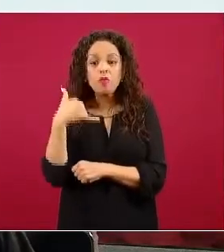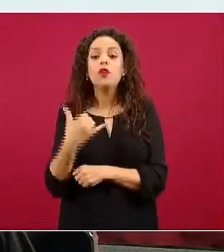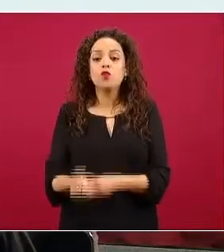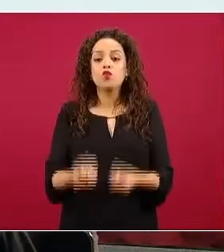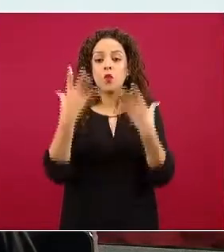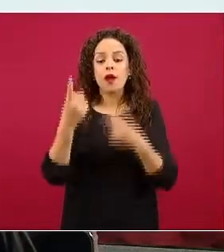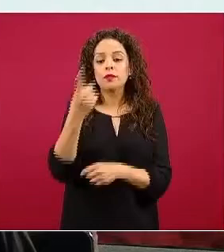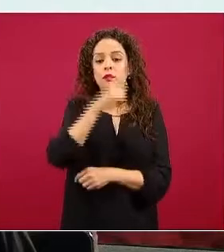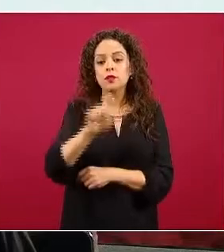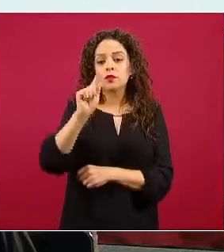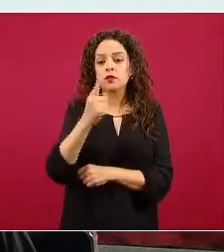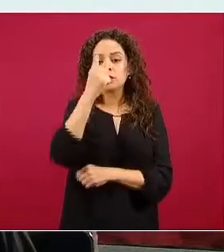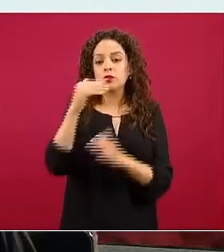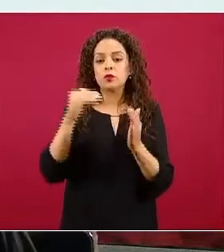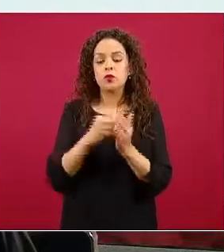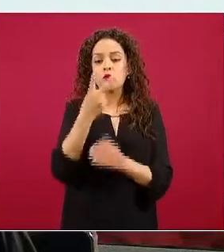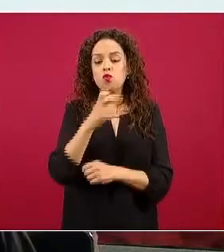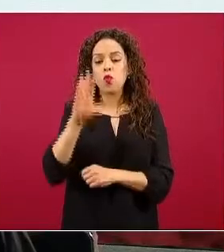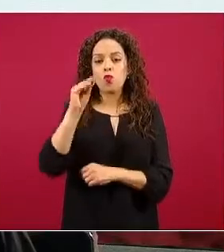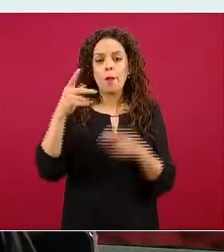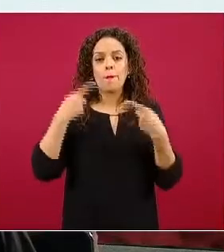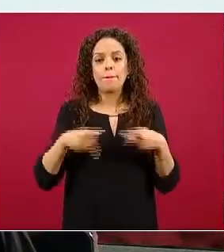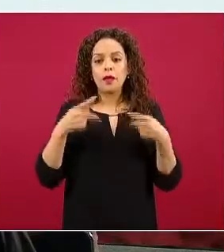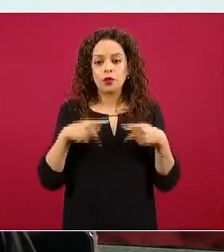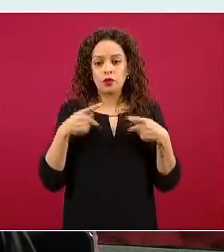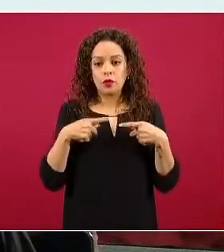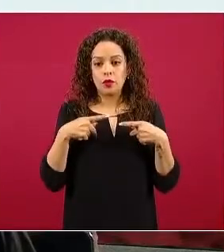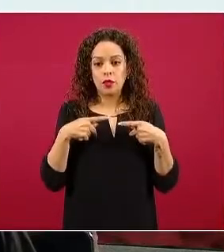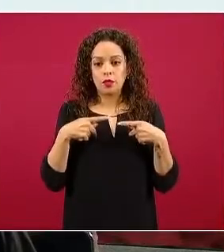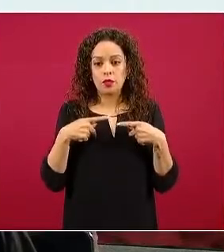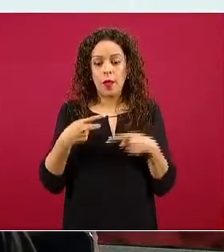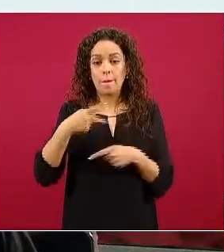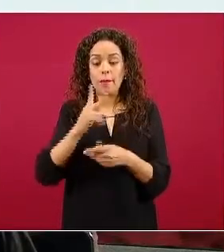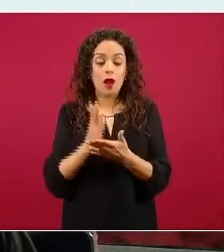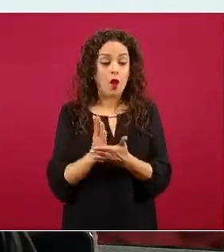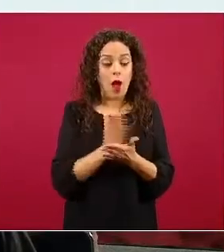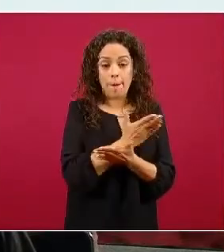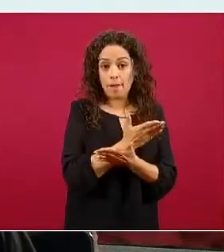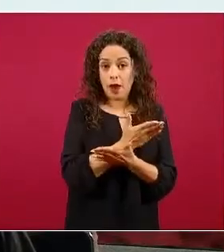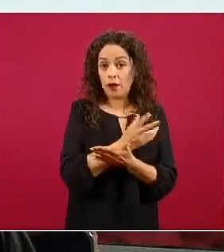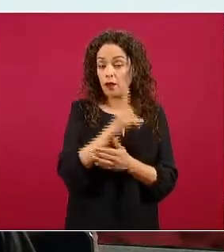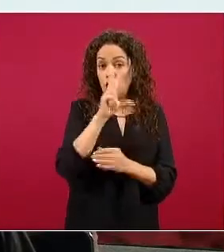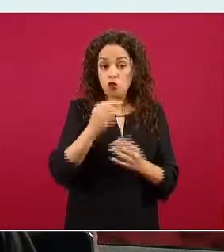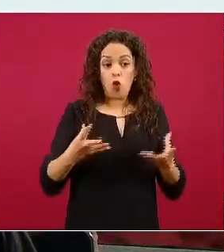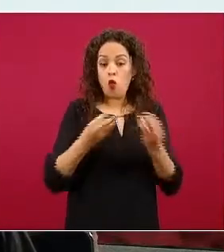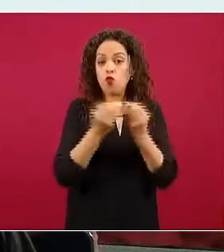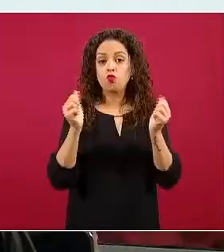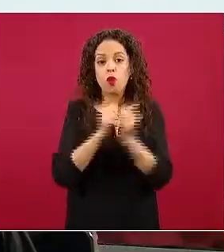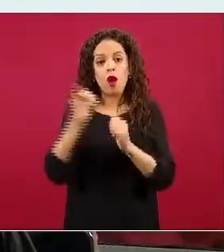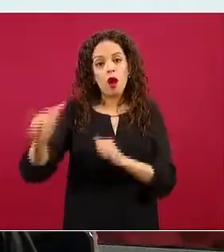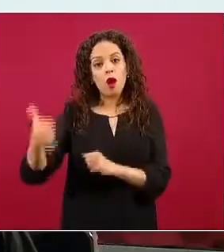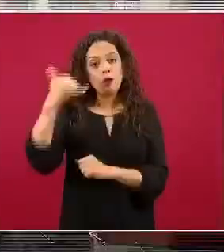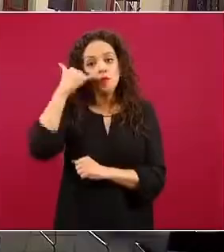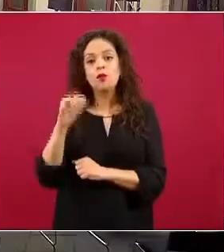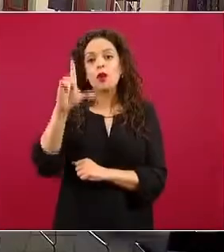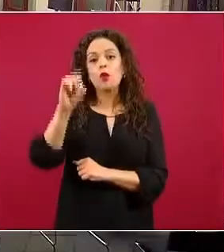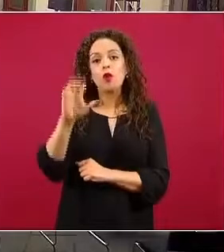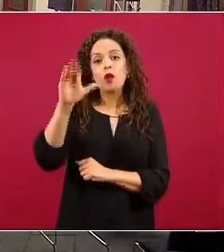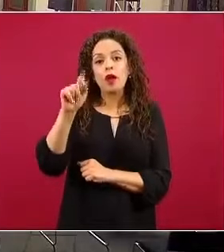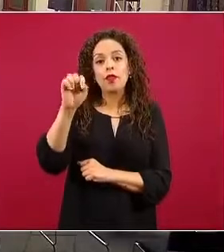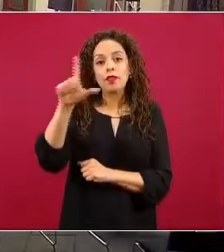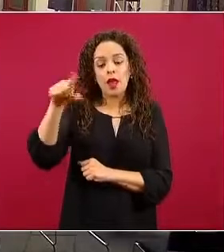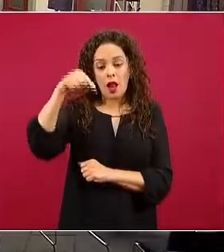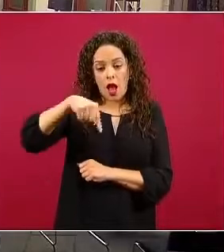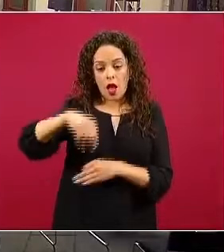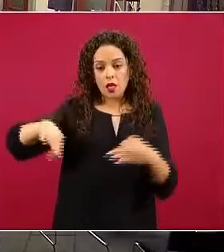171.290 personas, que no incluyen las intervenciones de Locatel, que en la Ciudad de México se dan muy seguido